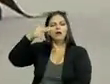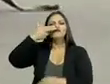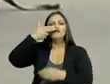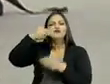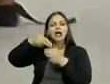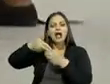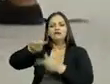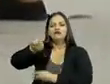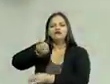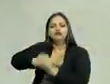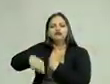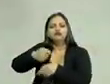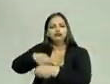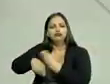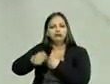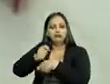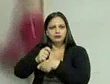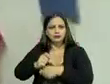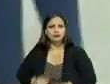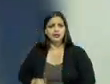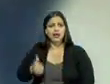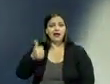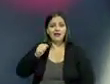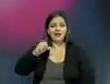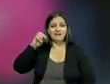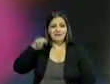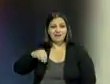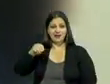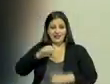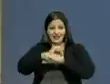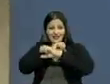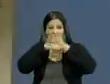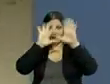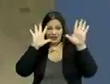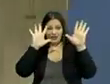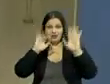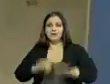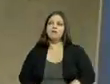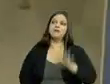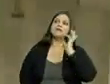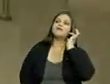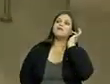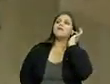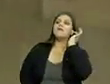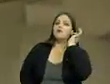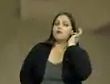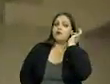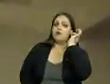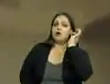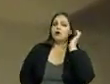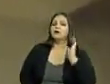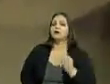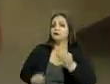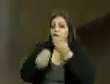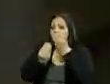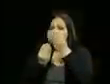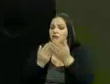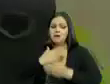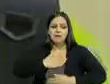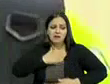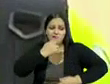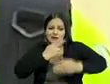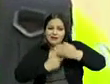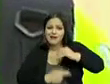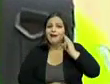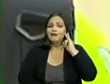Alborada. La mañana de ese martes, según esa señora, él le destrozó la inocencia a su niña de 4 años. En el